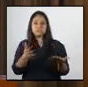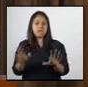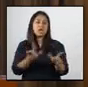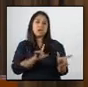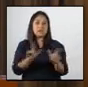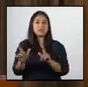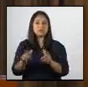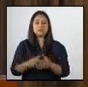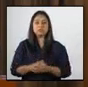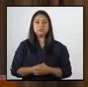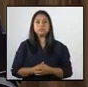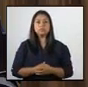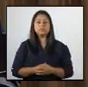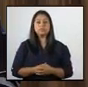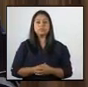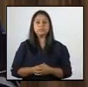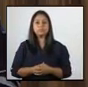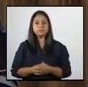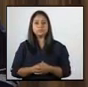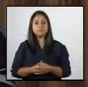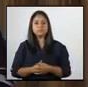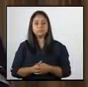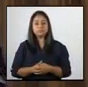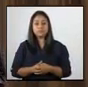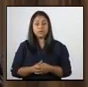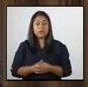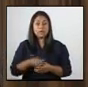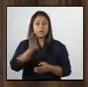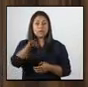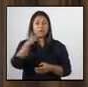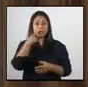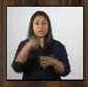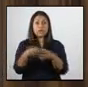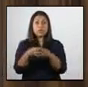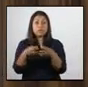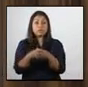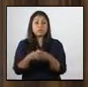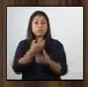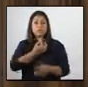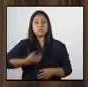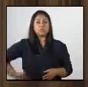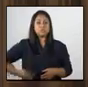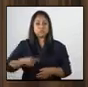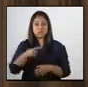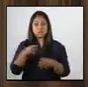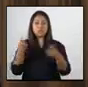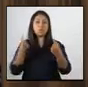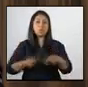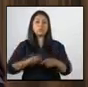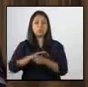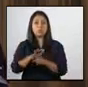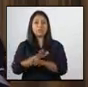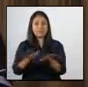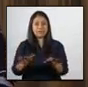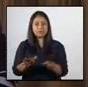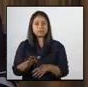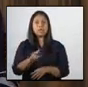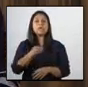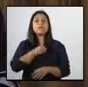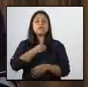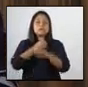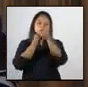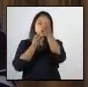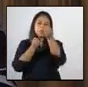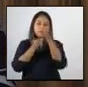ya en vigencia en cuanto a la comisión presidencial contra el coronavirus quiero decirles que quedará